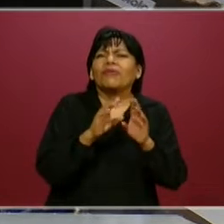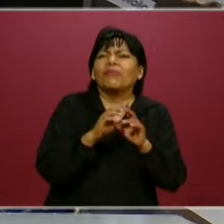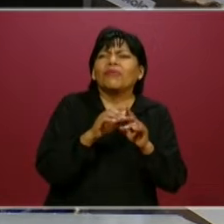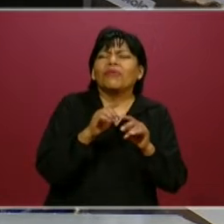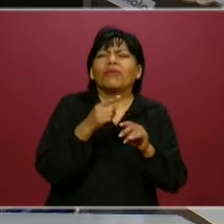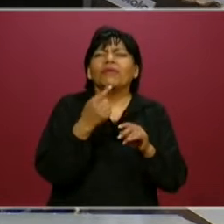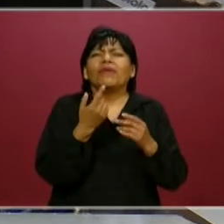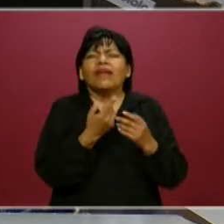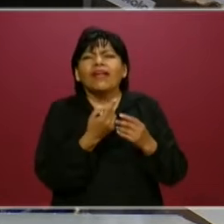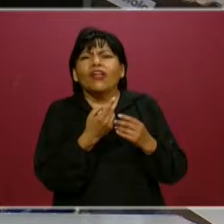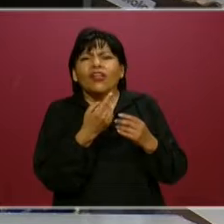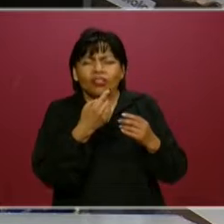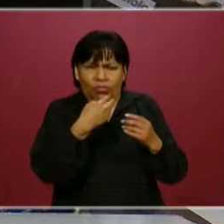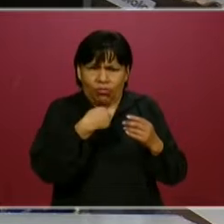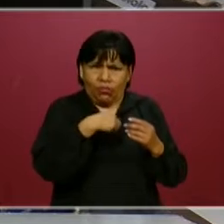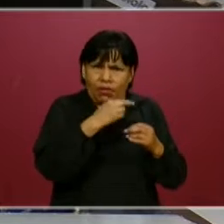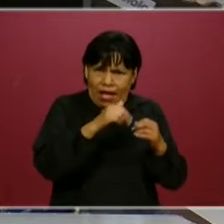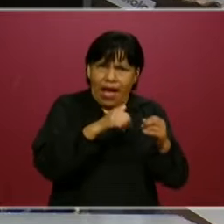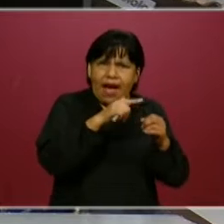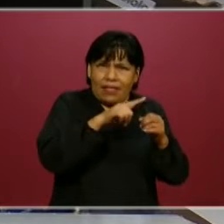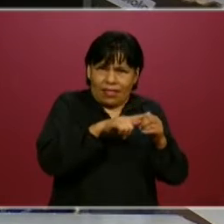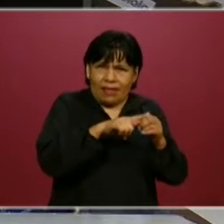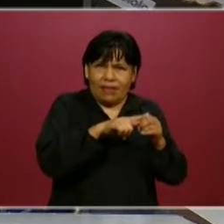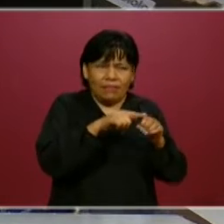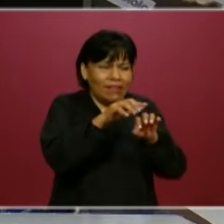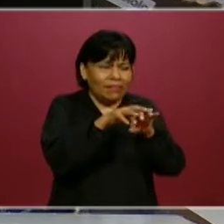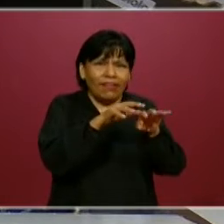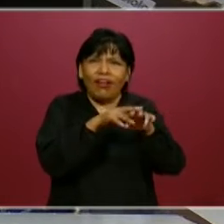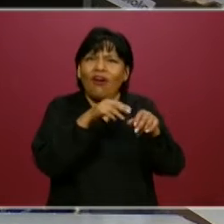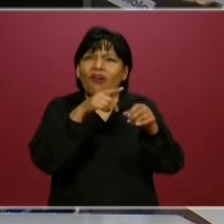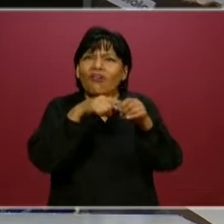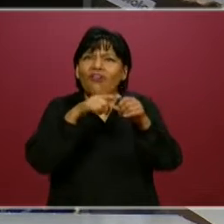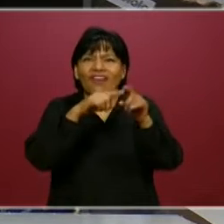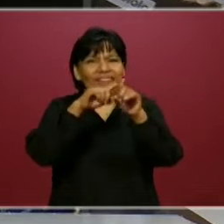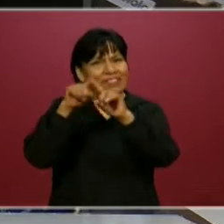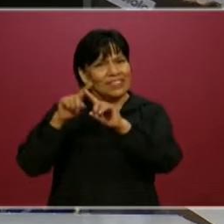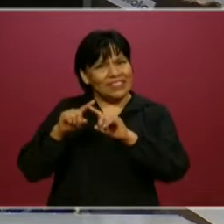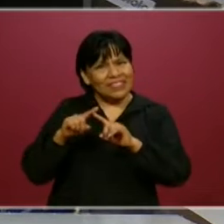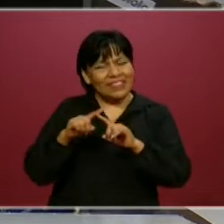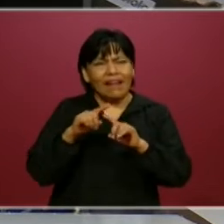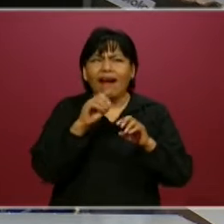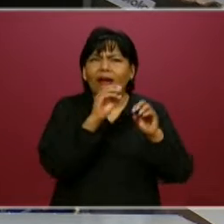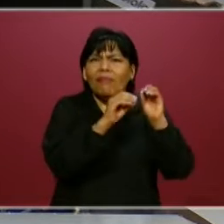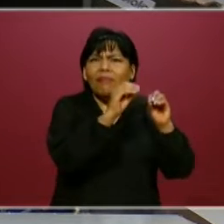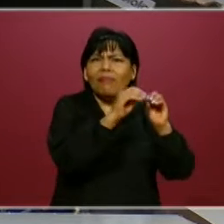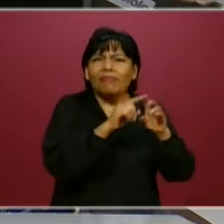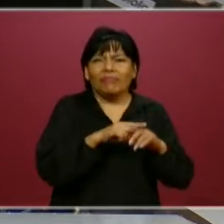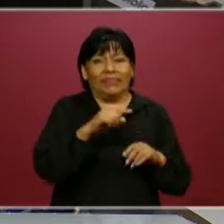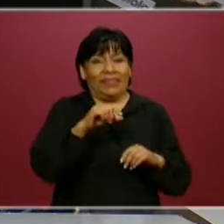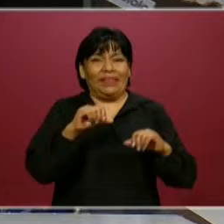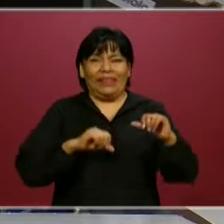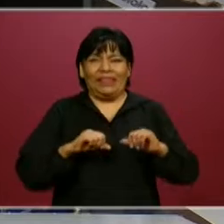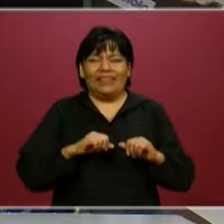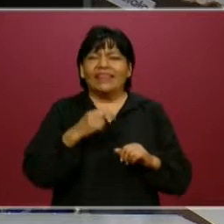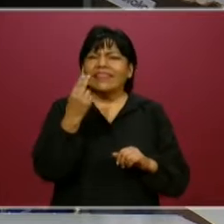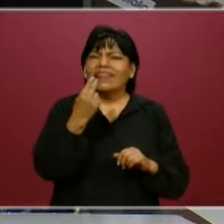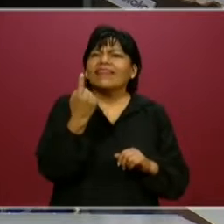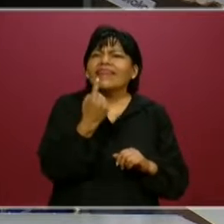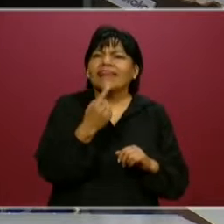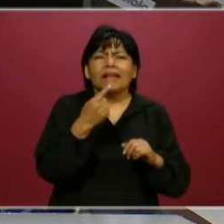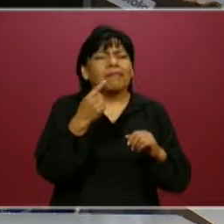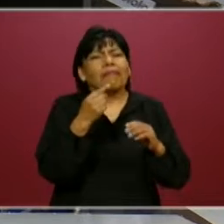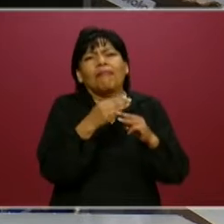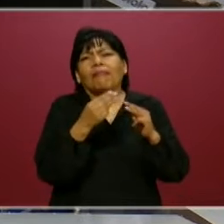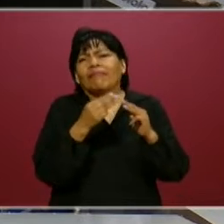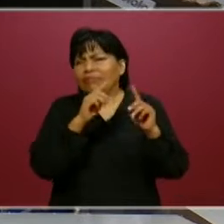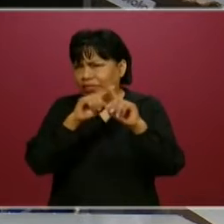colocarle a nuestros animalitos patitas de colores bien para esta actividad vamos a necesitar diferentes